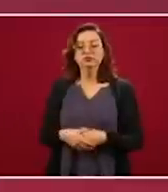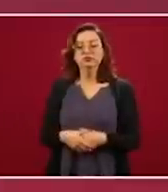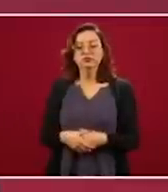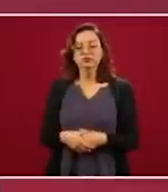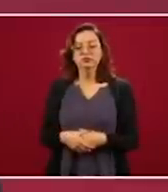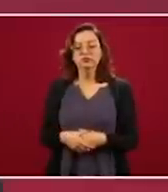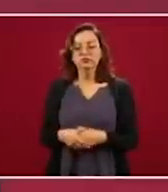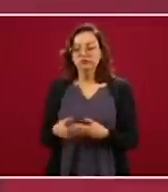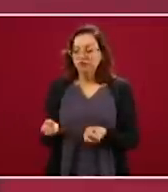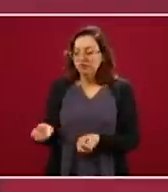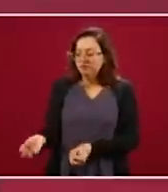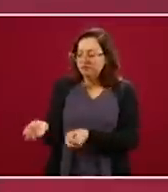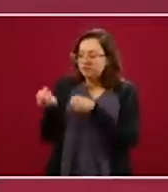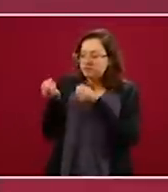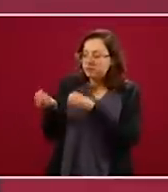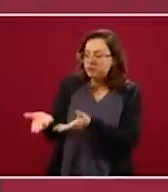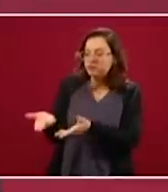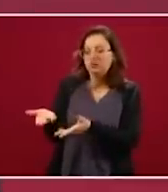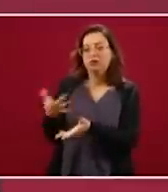pequeño apoyo